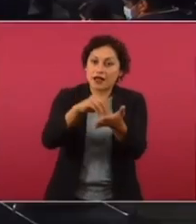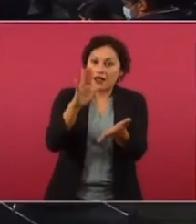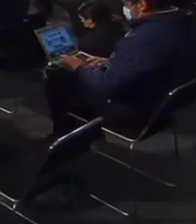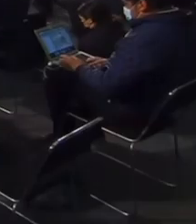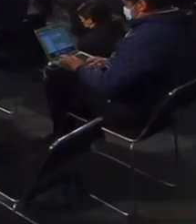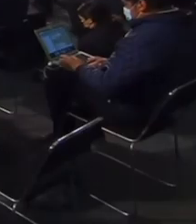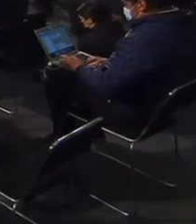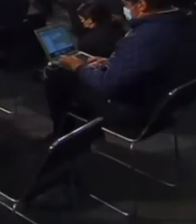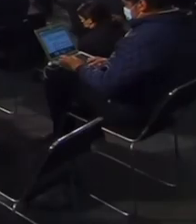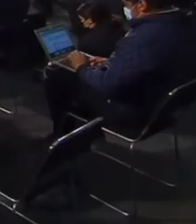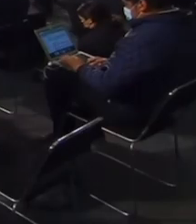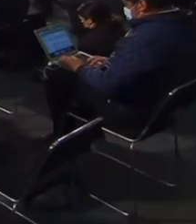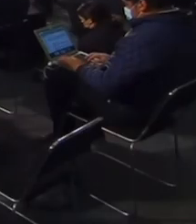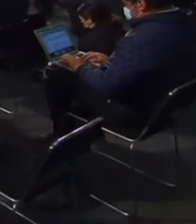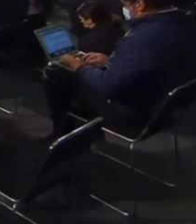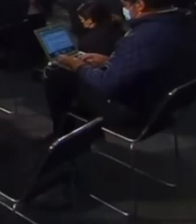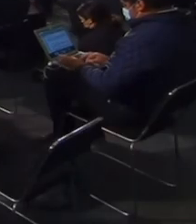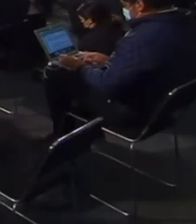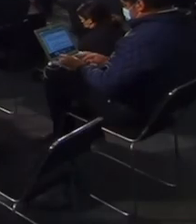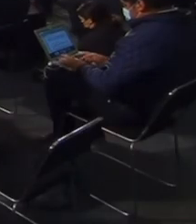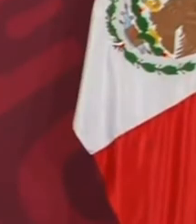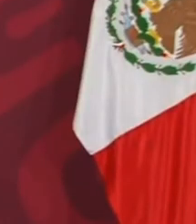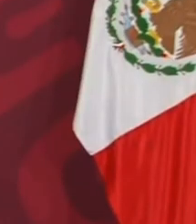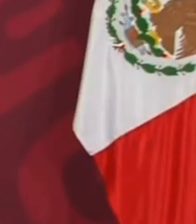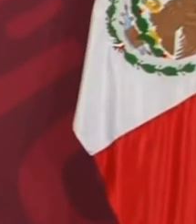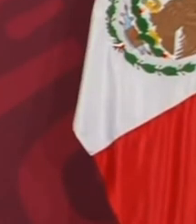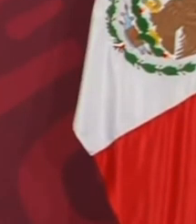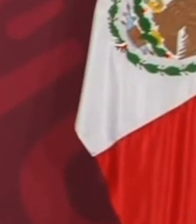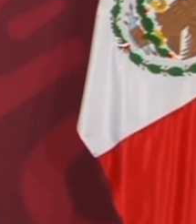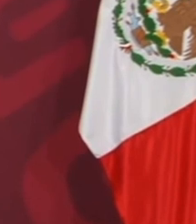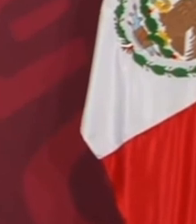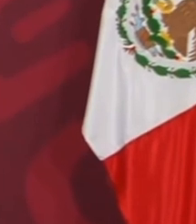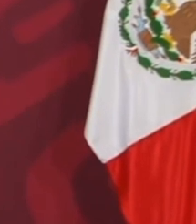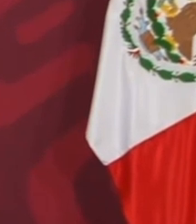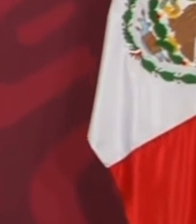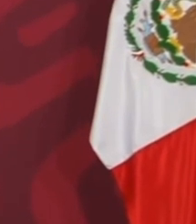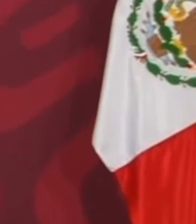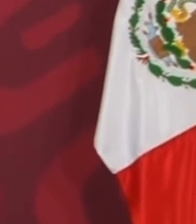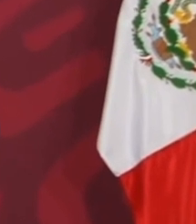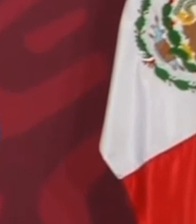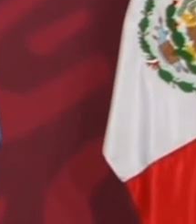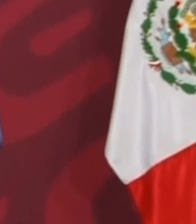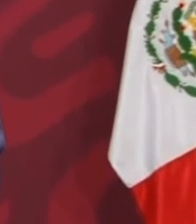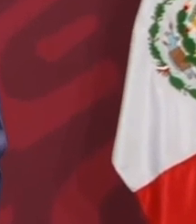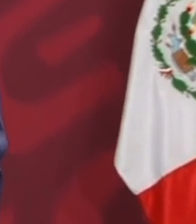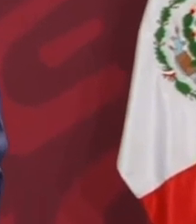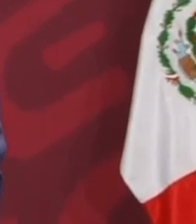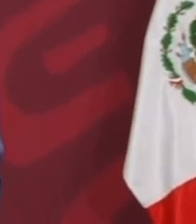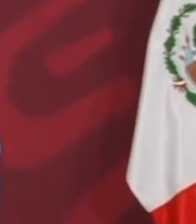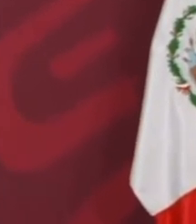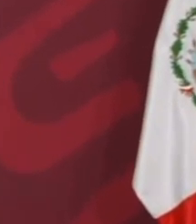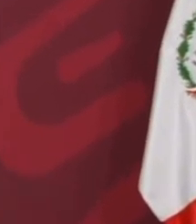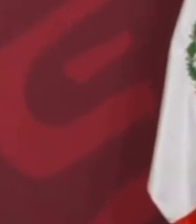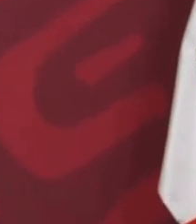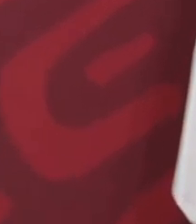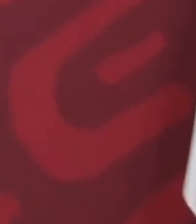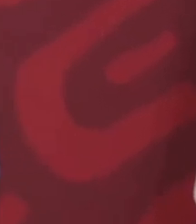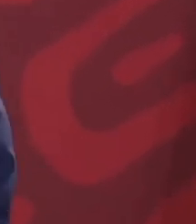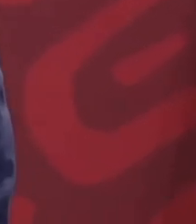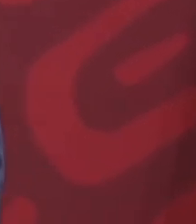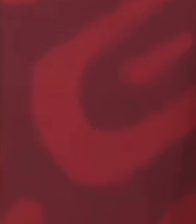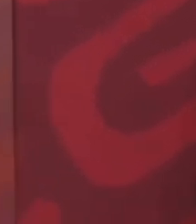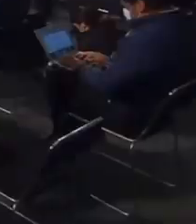engañar a la gente con su sonrisita, con su buena cara, con sus estúpidas bromas, pero todos sabemos que está ardiendo de coraje por dentro. Eso,